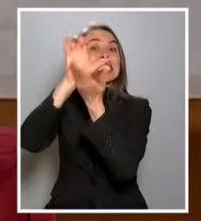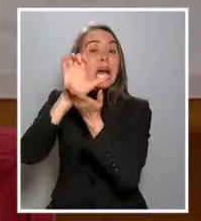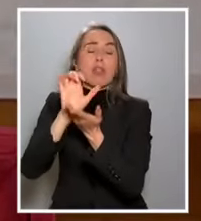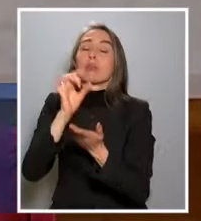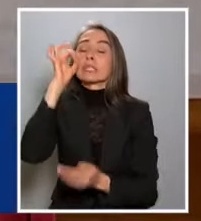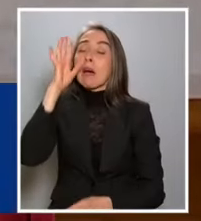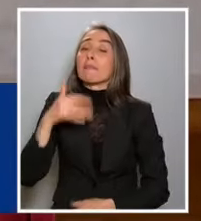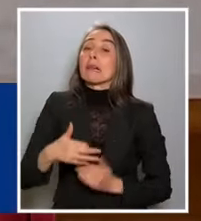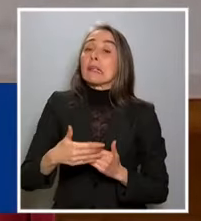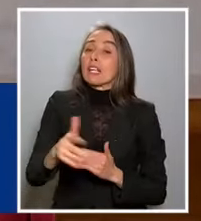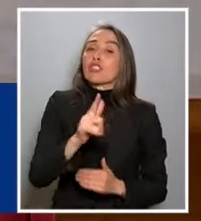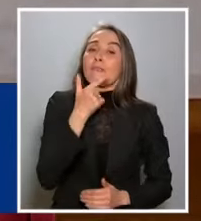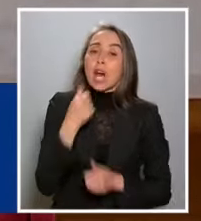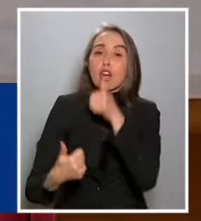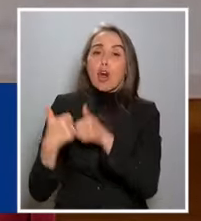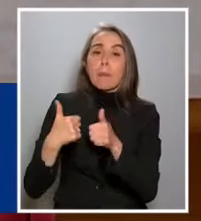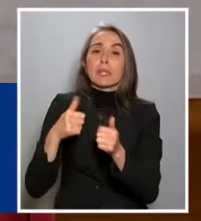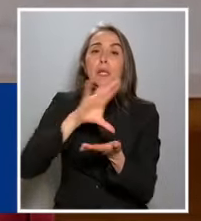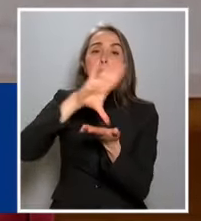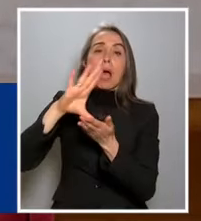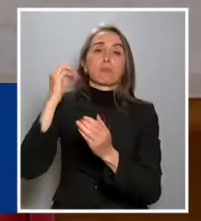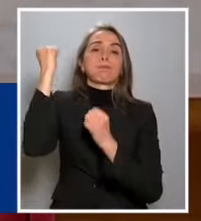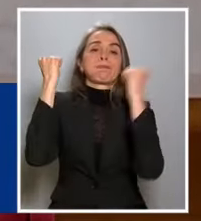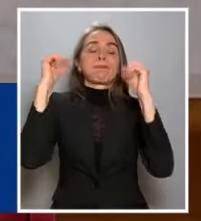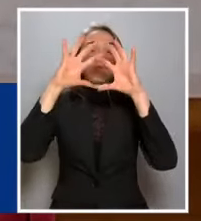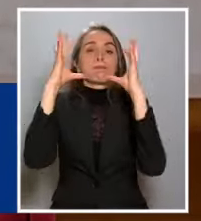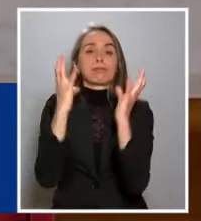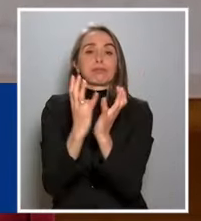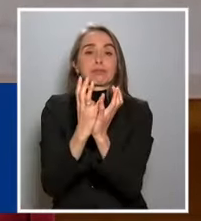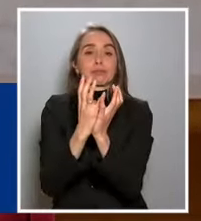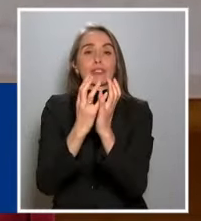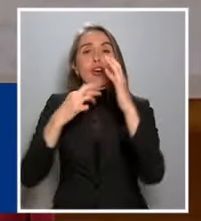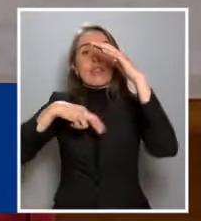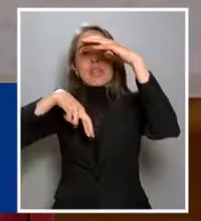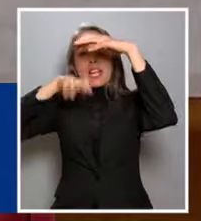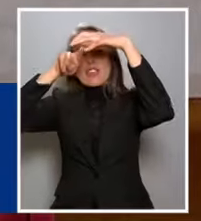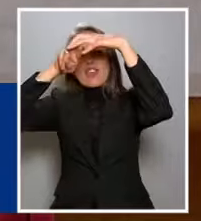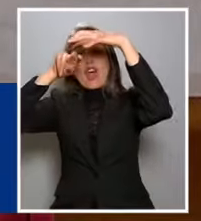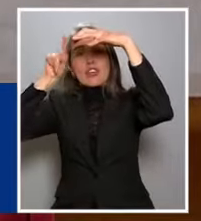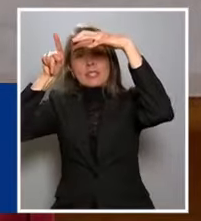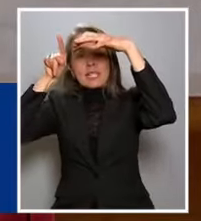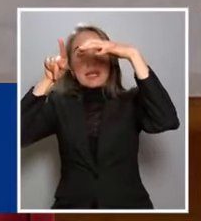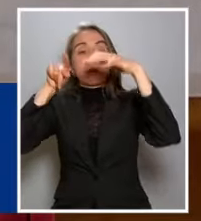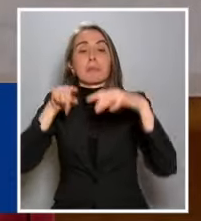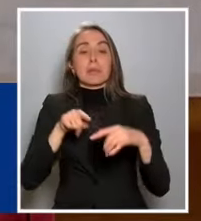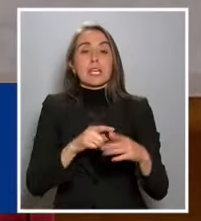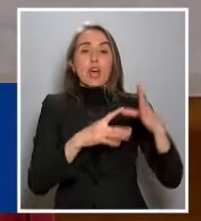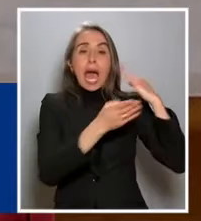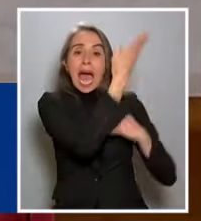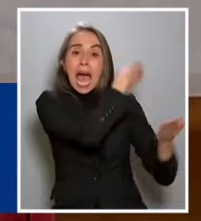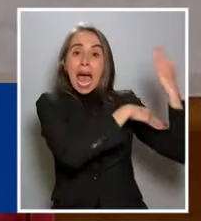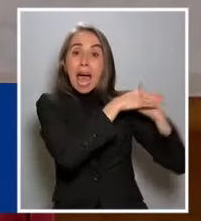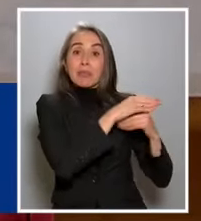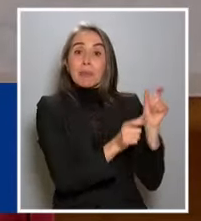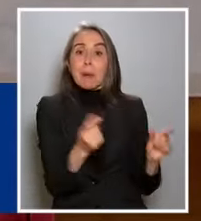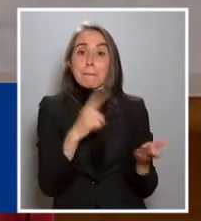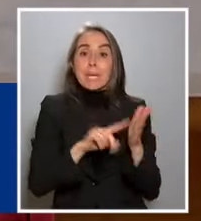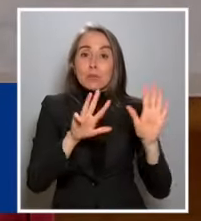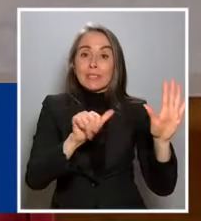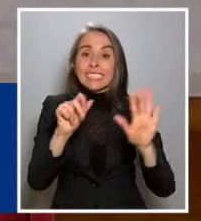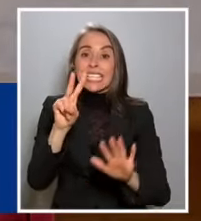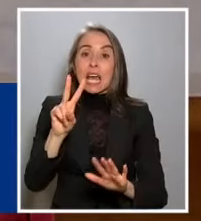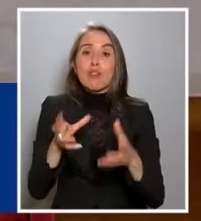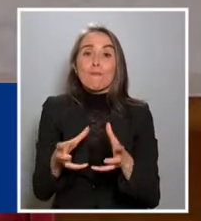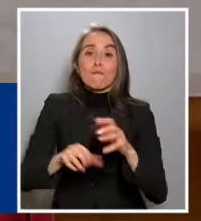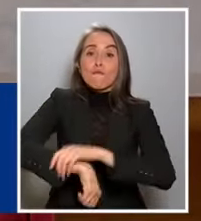a ser fácil competir con las grandes potencias del norte global, pero tal como la generación del 62, los quiero